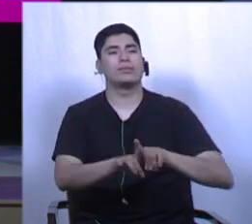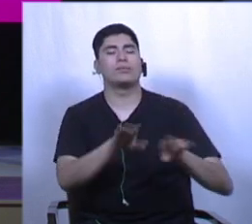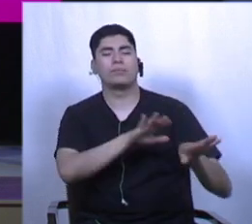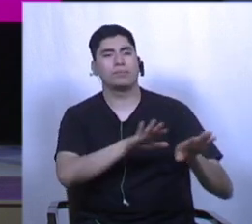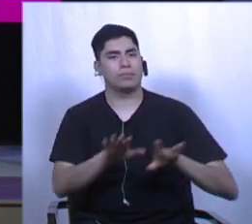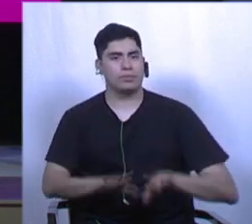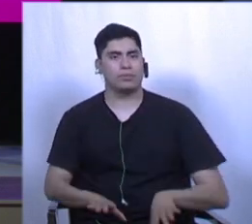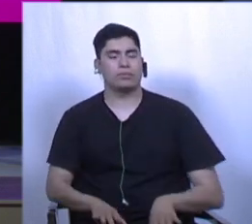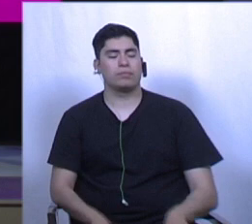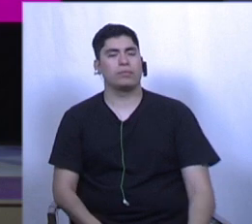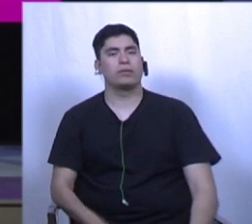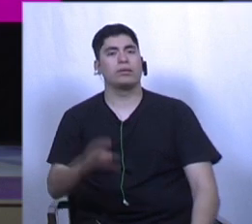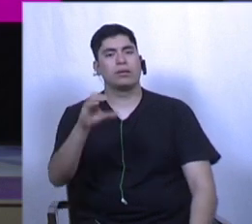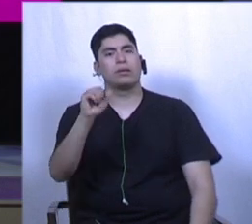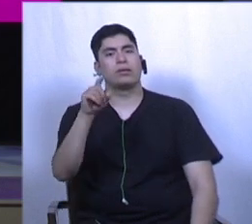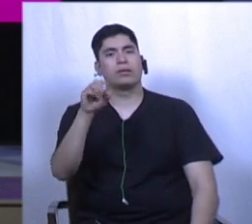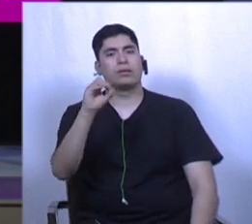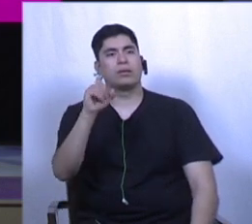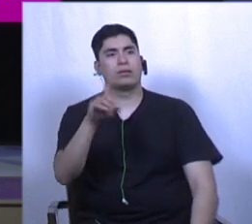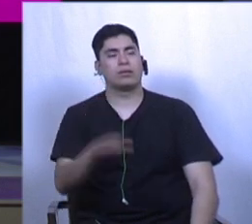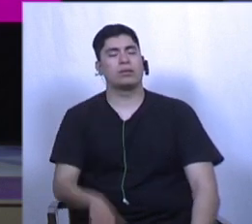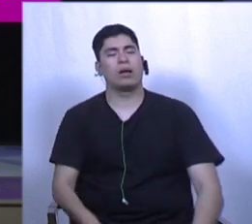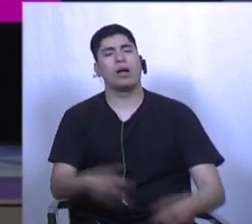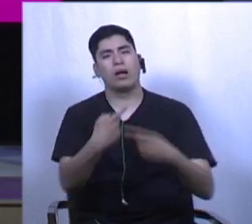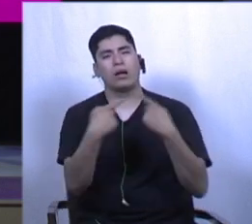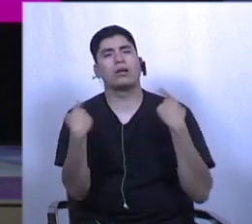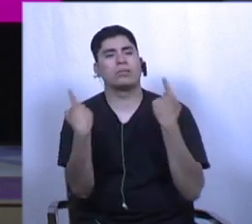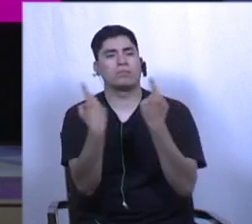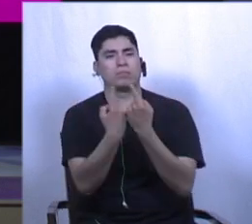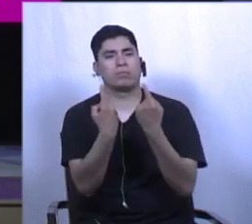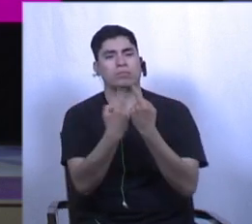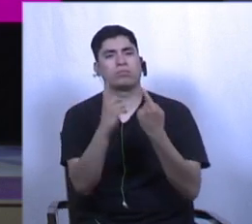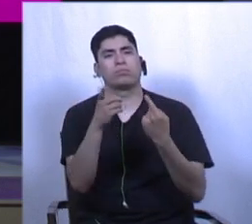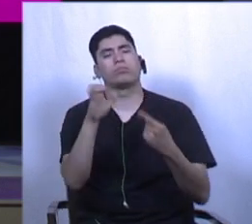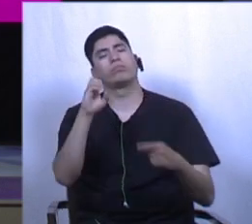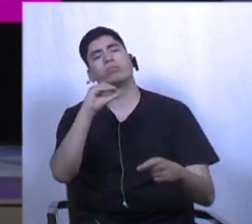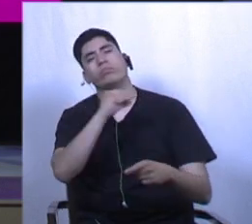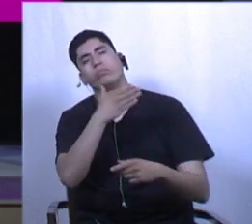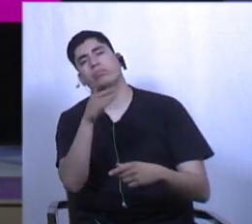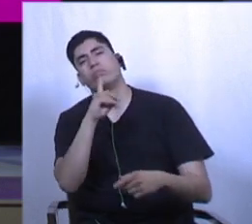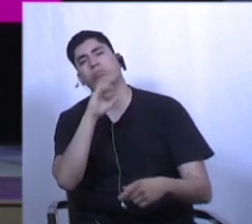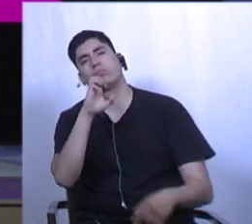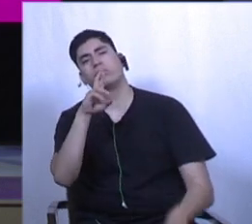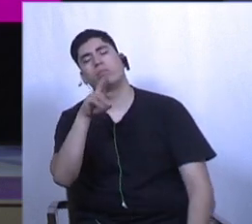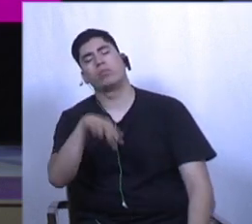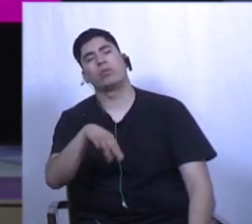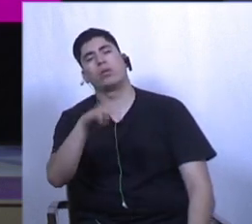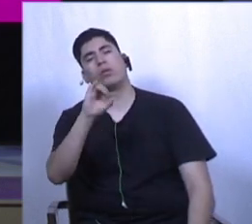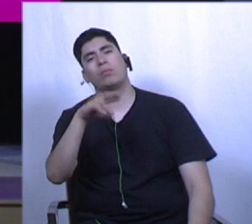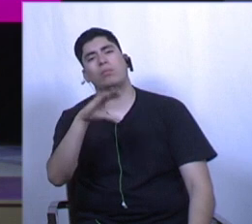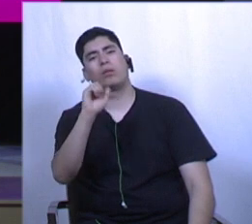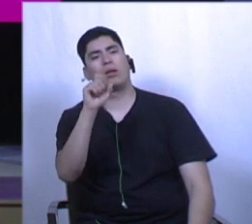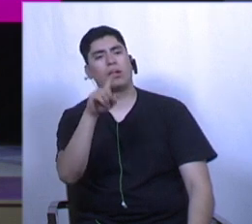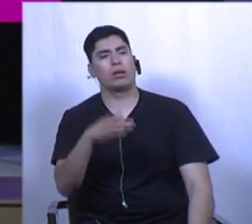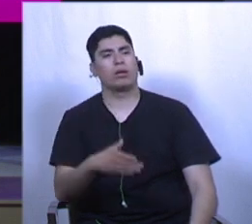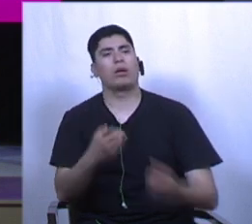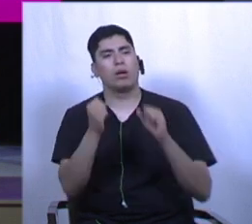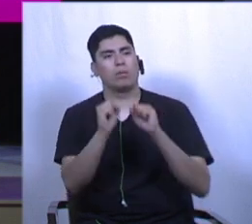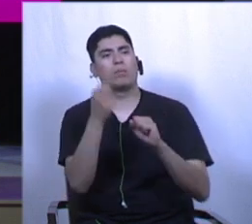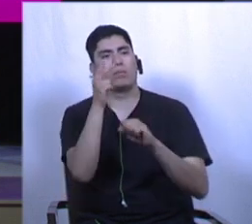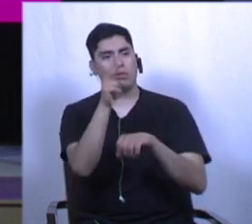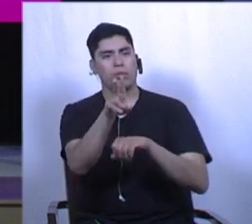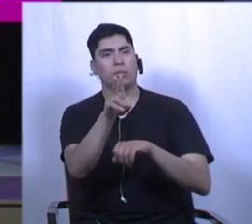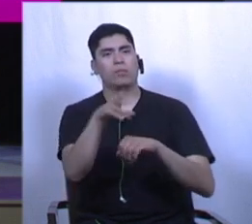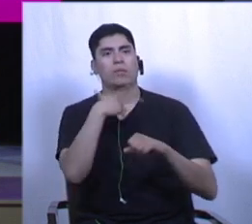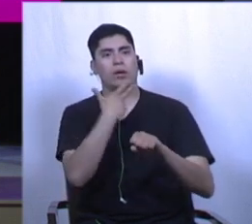tenemos casos en áreas térmicas o geotérmicas con áreas heladas. Podemos ver que existen